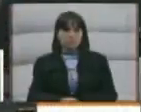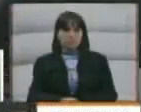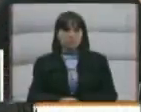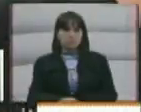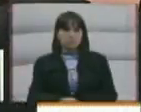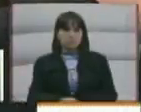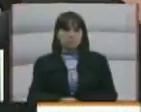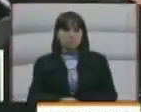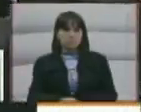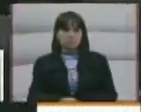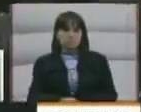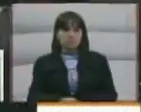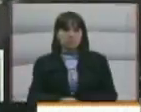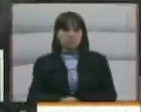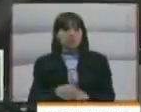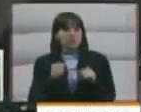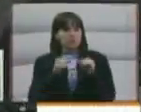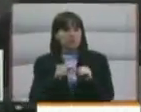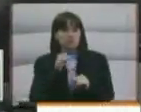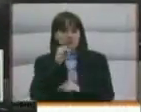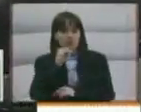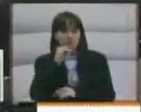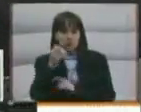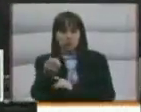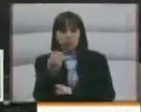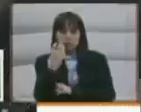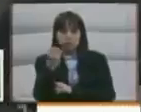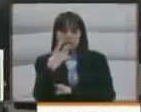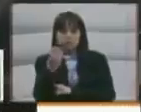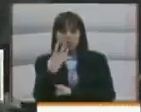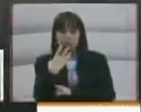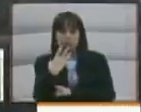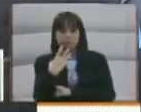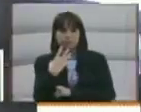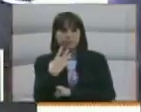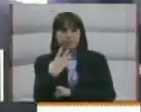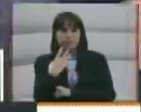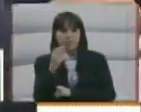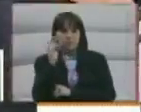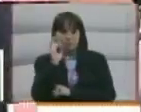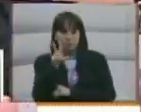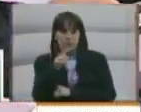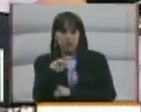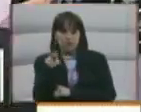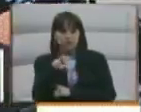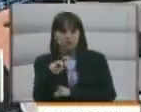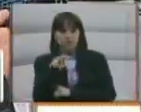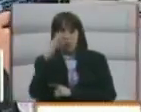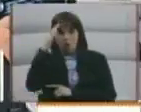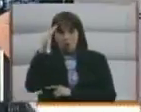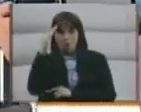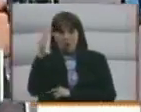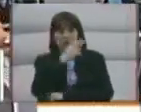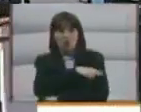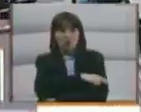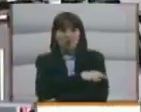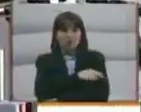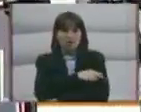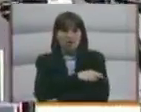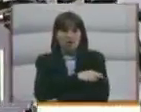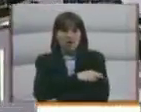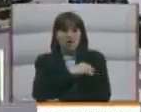Bueno, y siguen llegando los mensajes. A ver, por aquí, hola Pirela, en el hospital Manuel Núñez debe ser